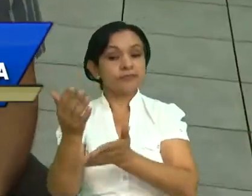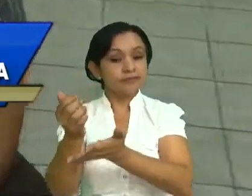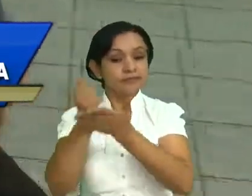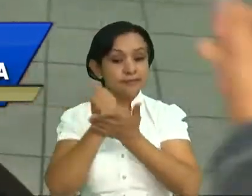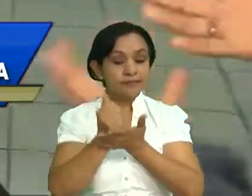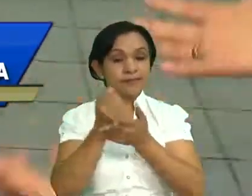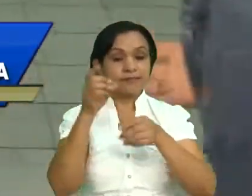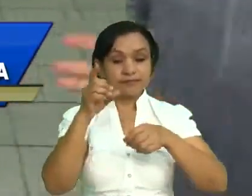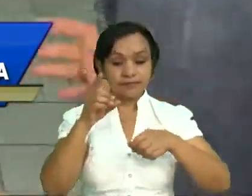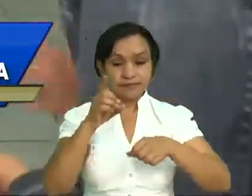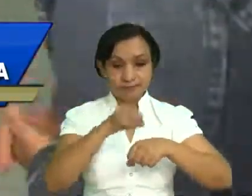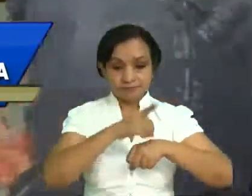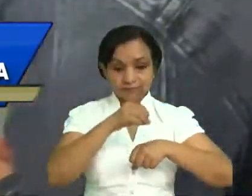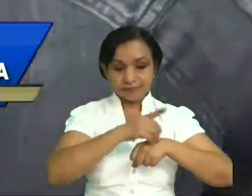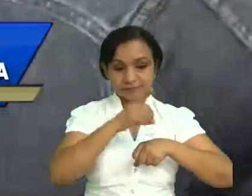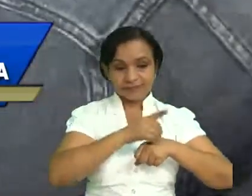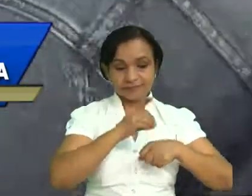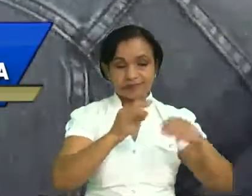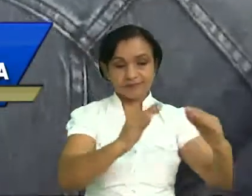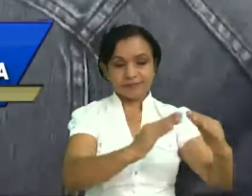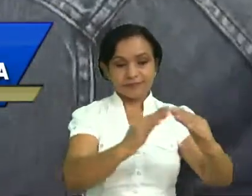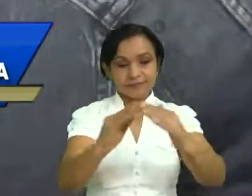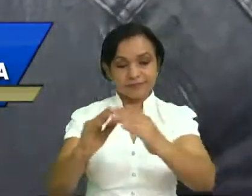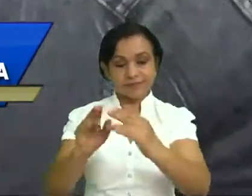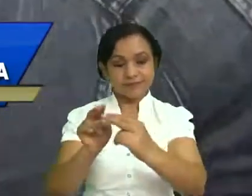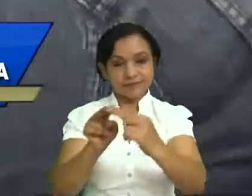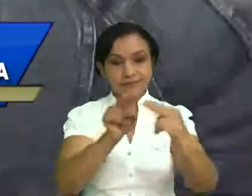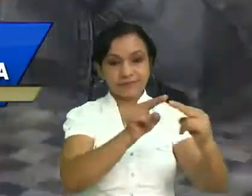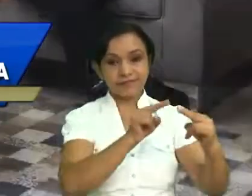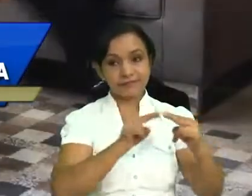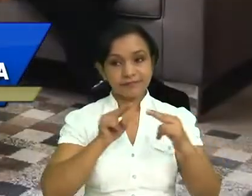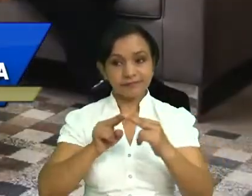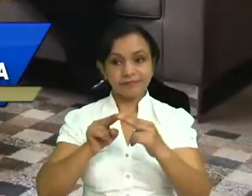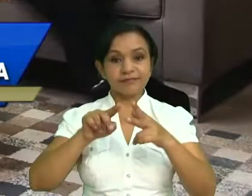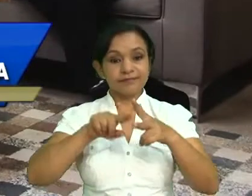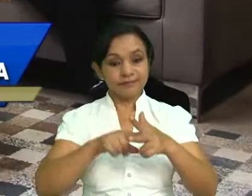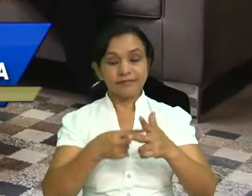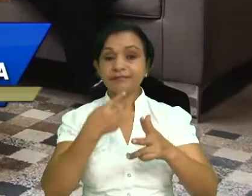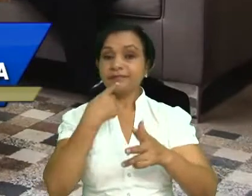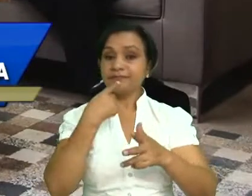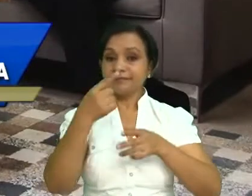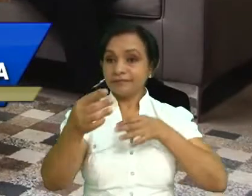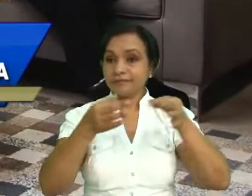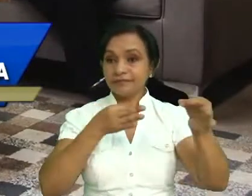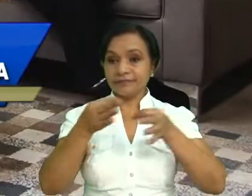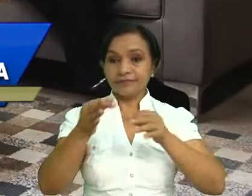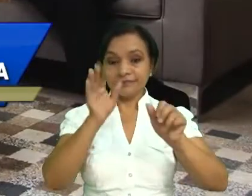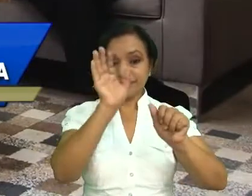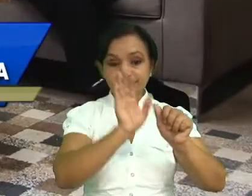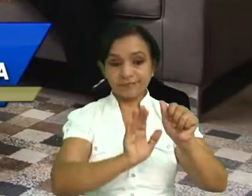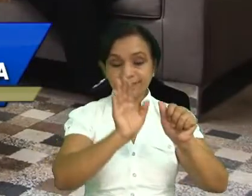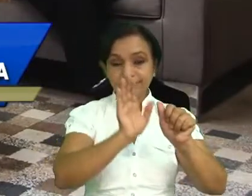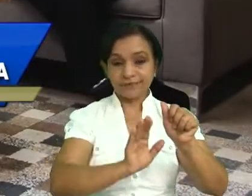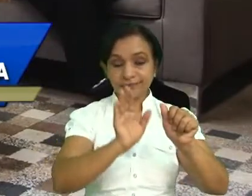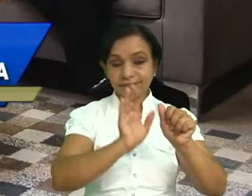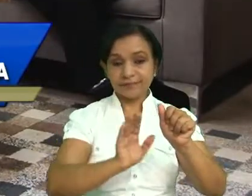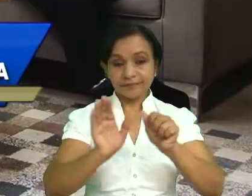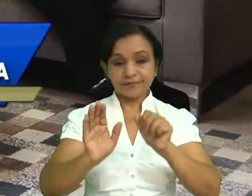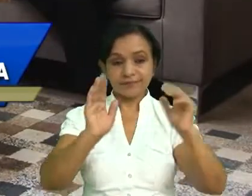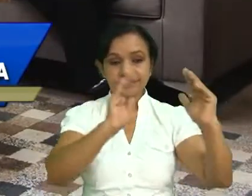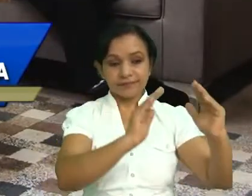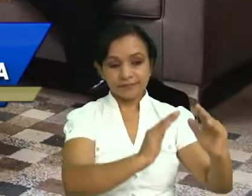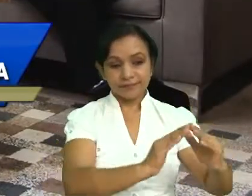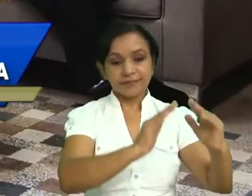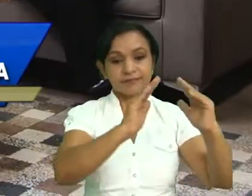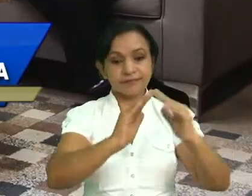los médicos a la comunidad. Y eso ha sido una ventaja, es por eso que empecé mencionando que en cada una de las entregas de vivienda